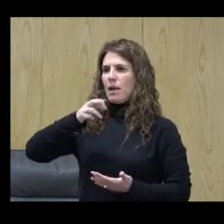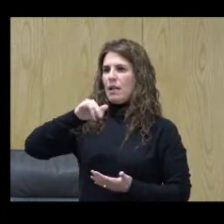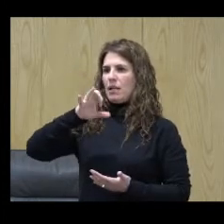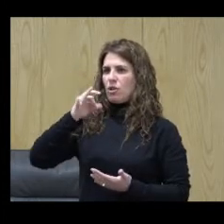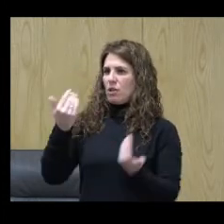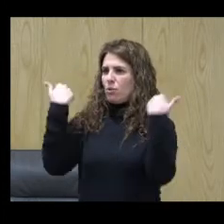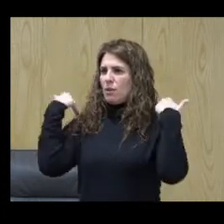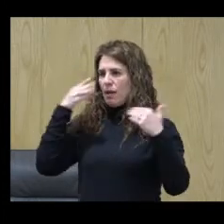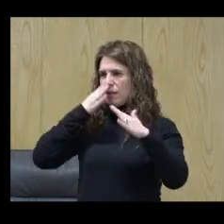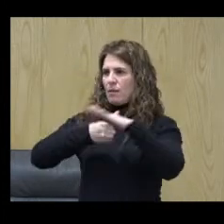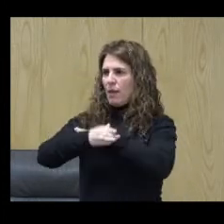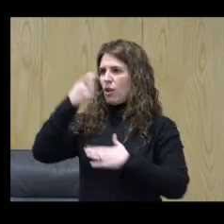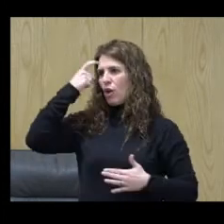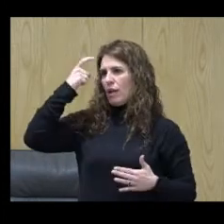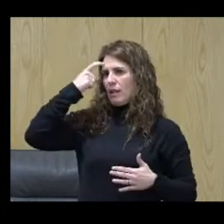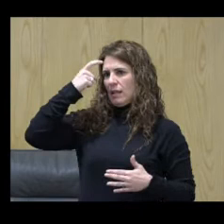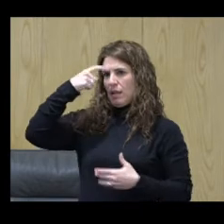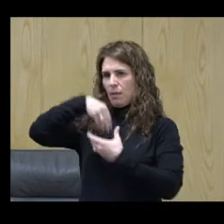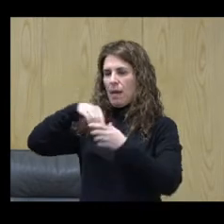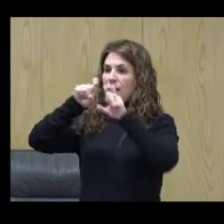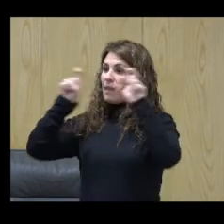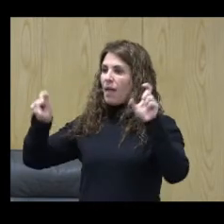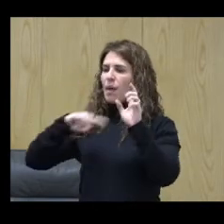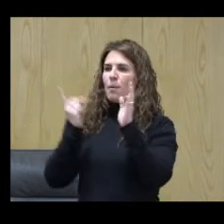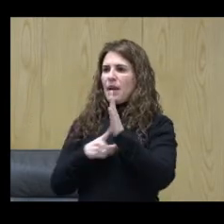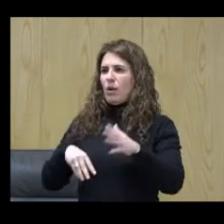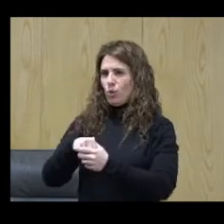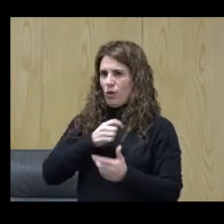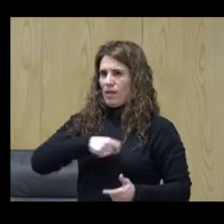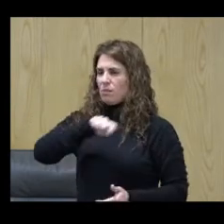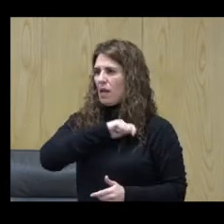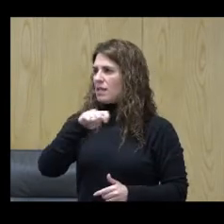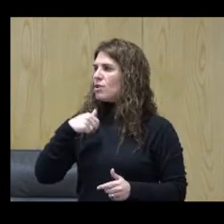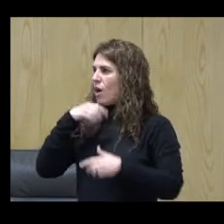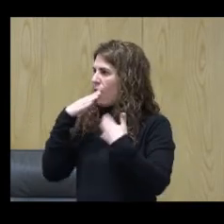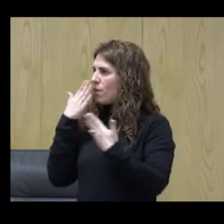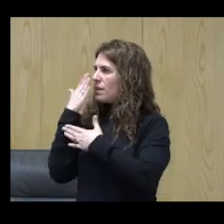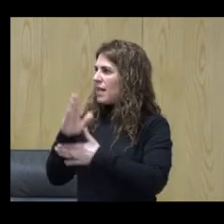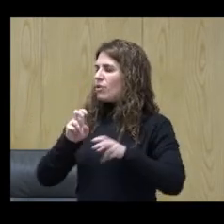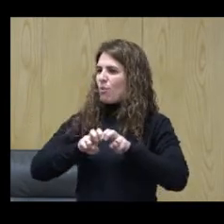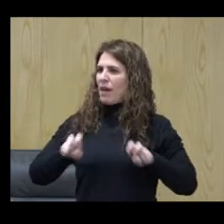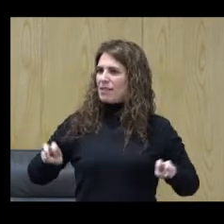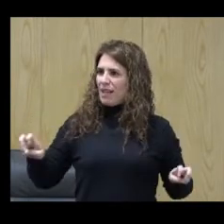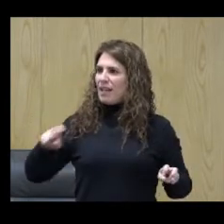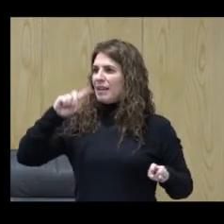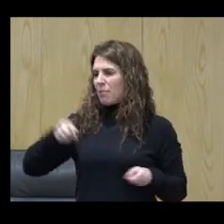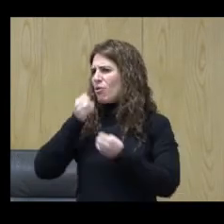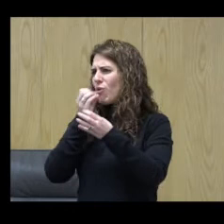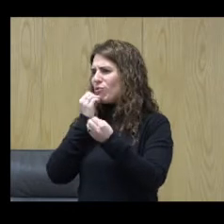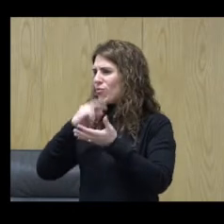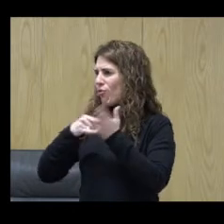accesibilidad cognitiva en Plena Inclusión España y voy a presentar esta mesa y también contaré el